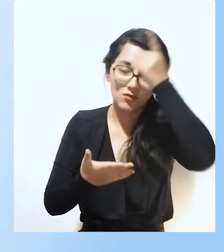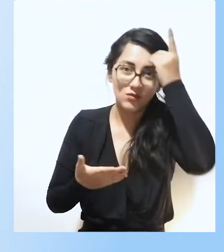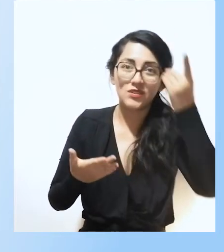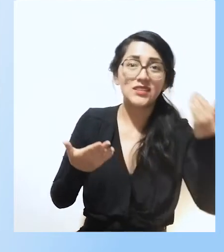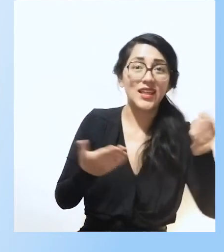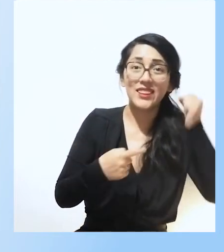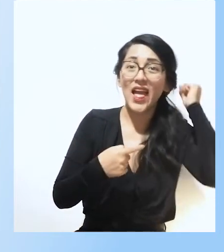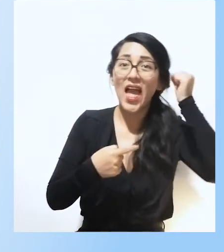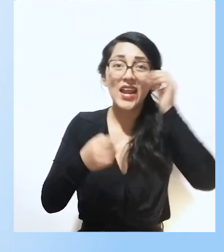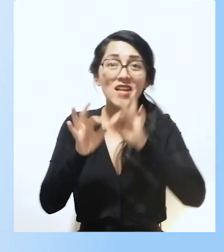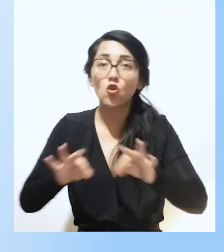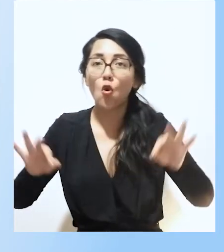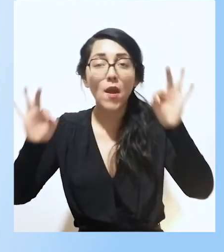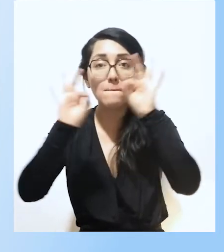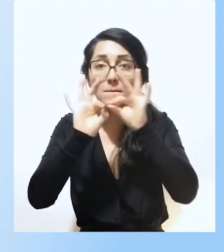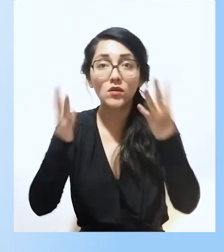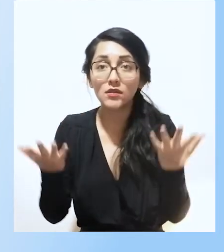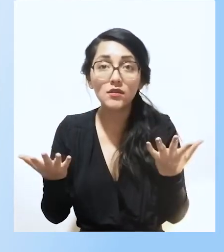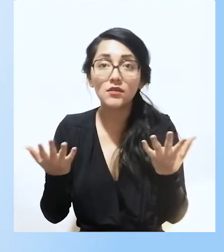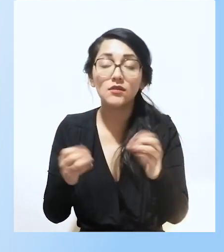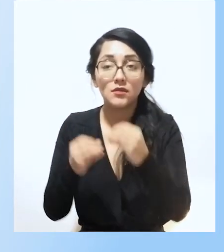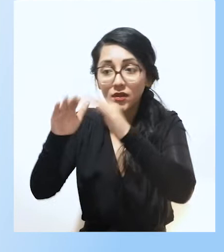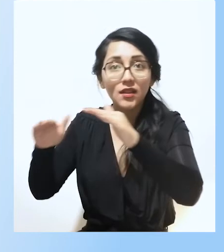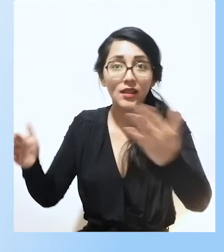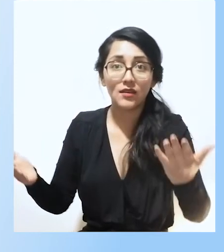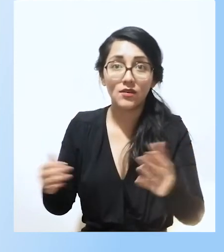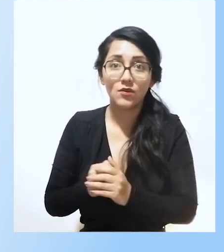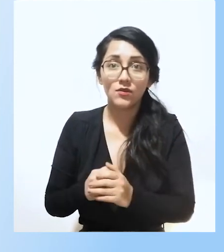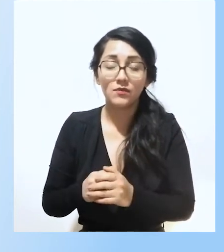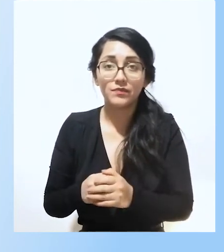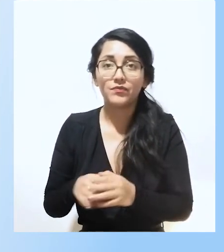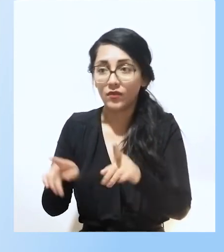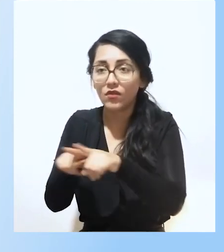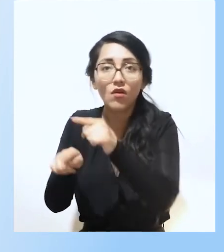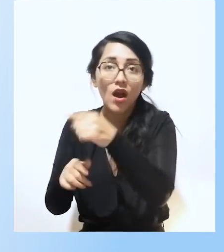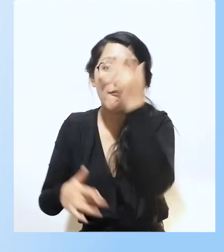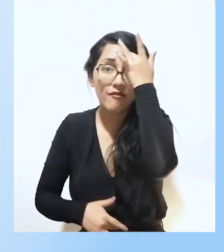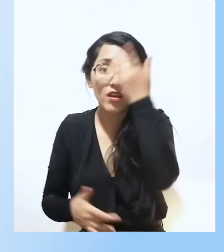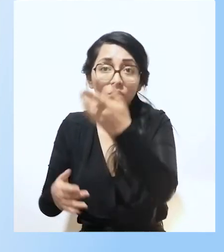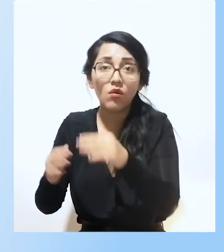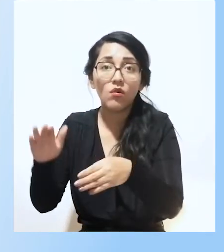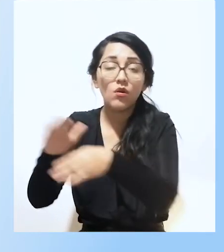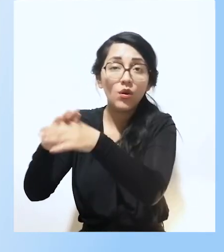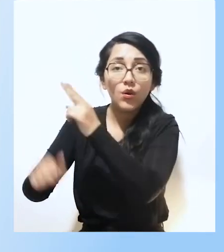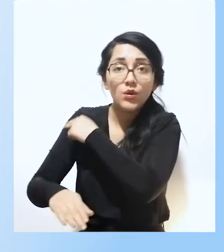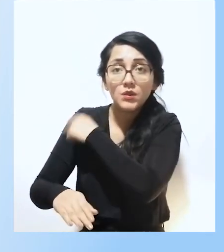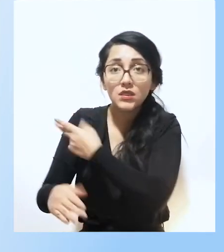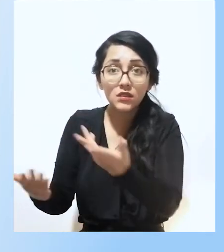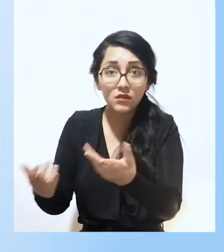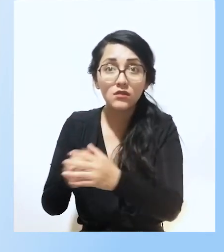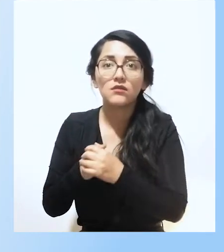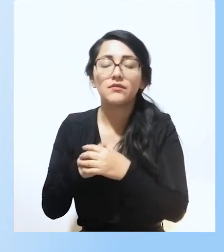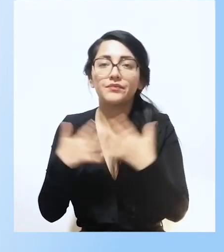para toda persona y más si cabe para un niño, ¿no? Y más si cabe para un niño enfermo y hospitalizado. Y desde